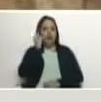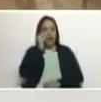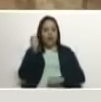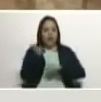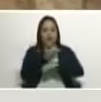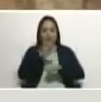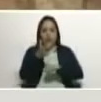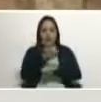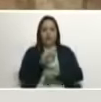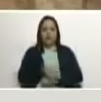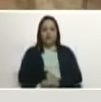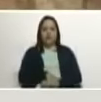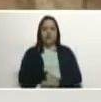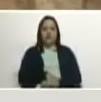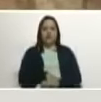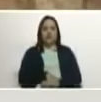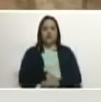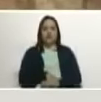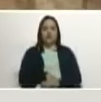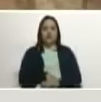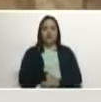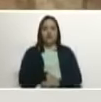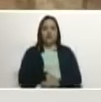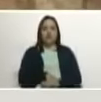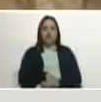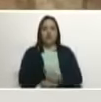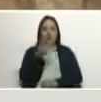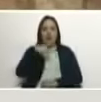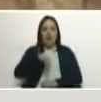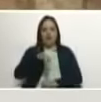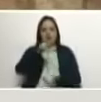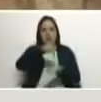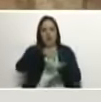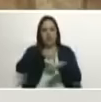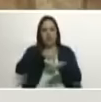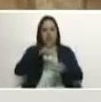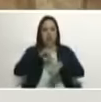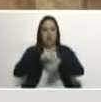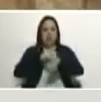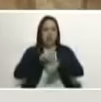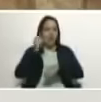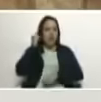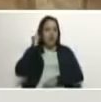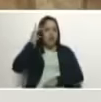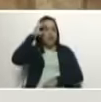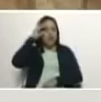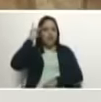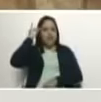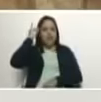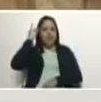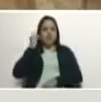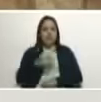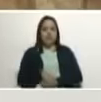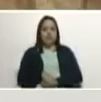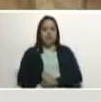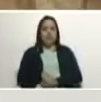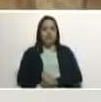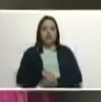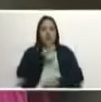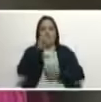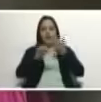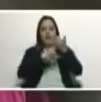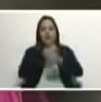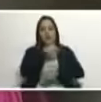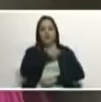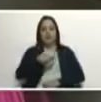gobierno. Se encuentra la doctora Delcy Eloína Rodríguez Gómez,